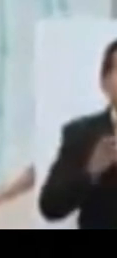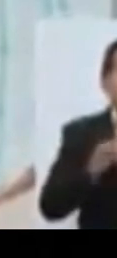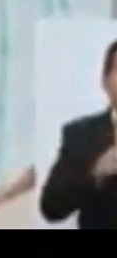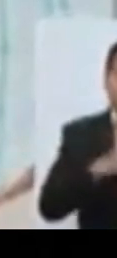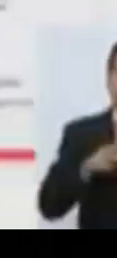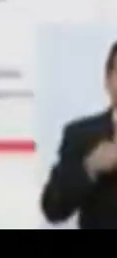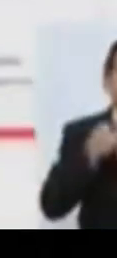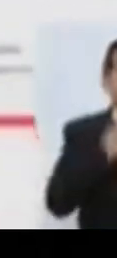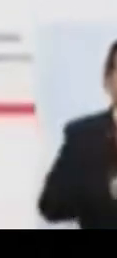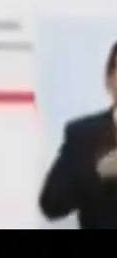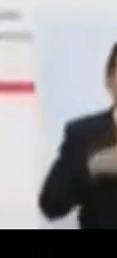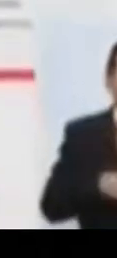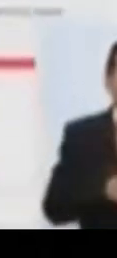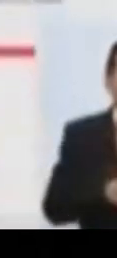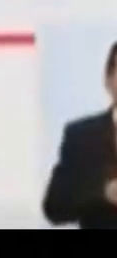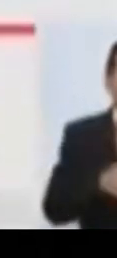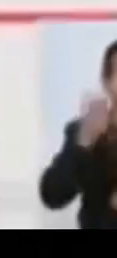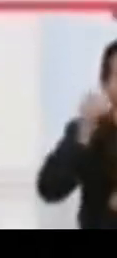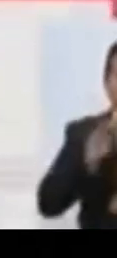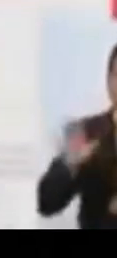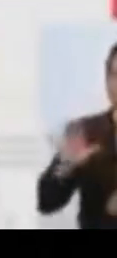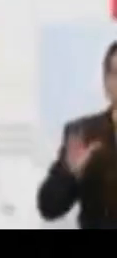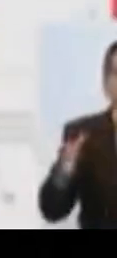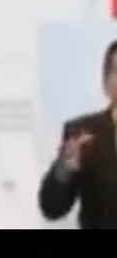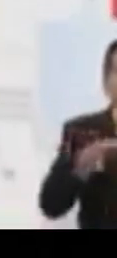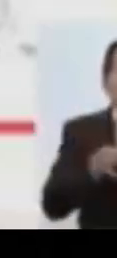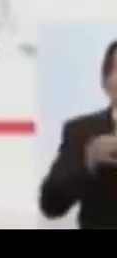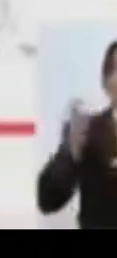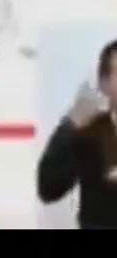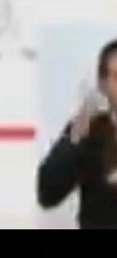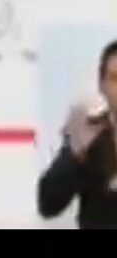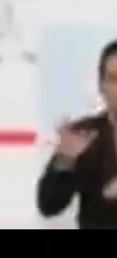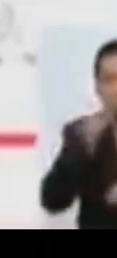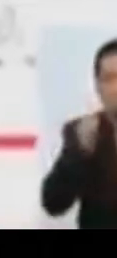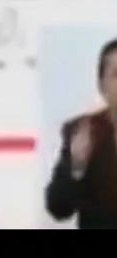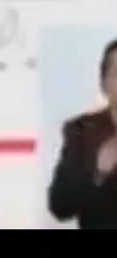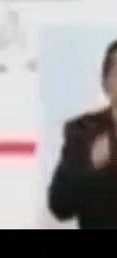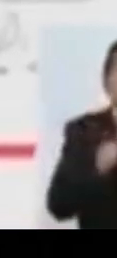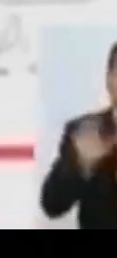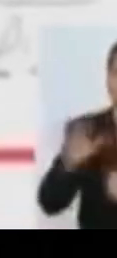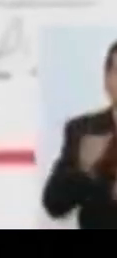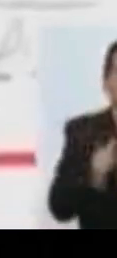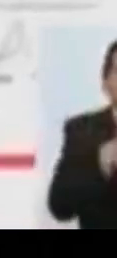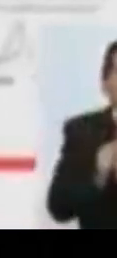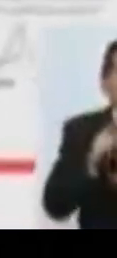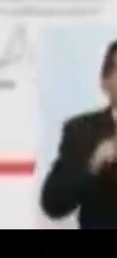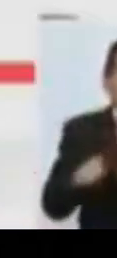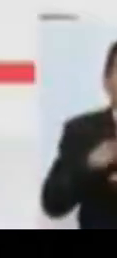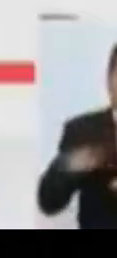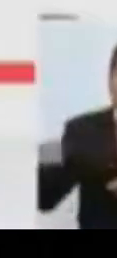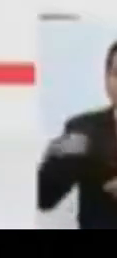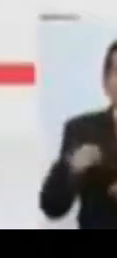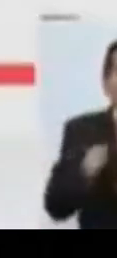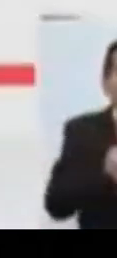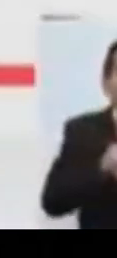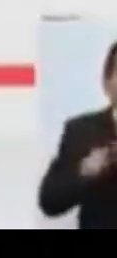qué? Porque son sus aliados políticos, son sus compinches, son sus fraternos, son sus amigas, son